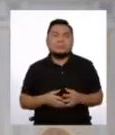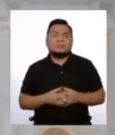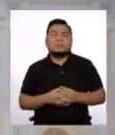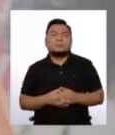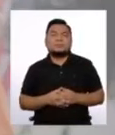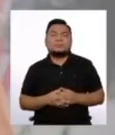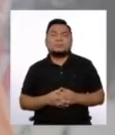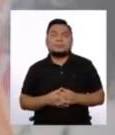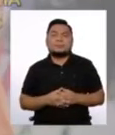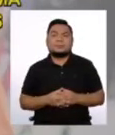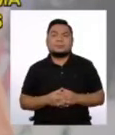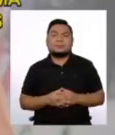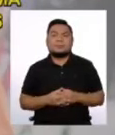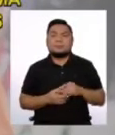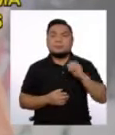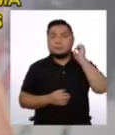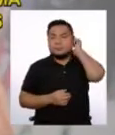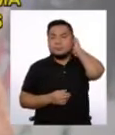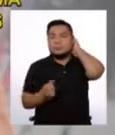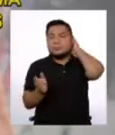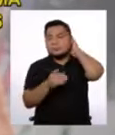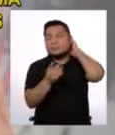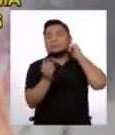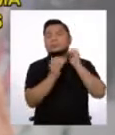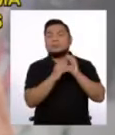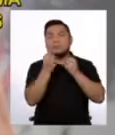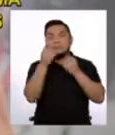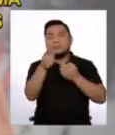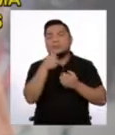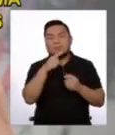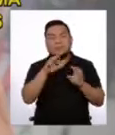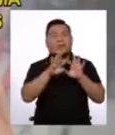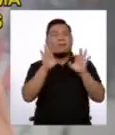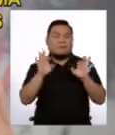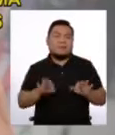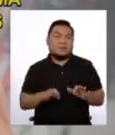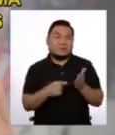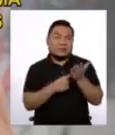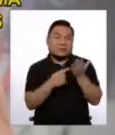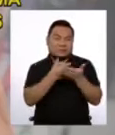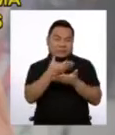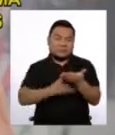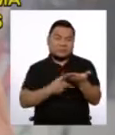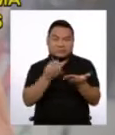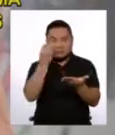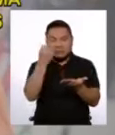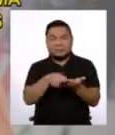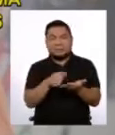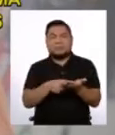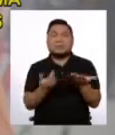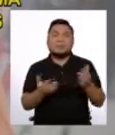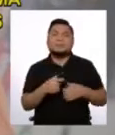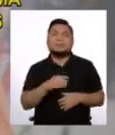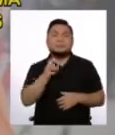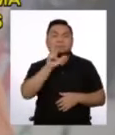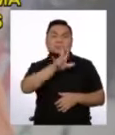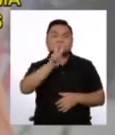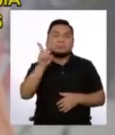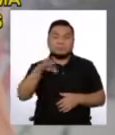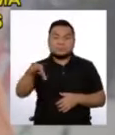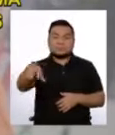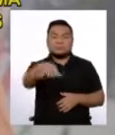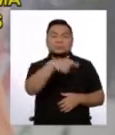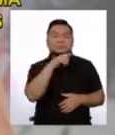Más cifras, más cifras. Bueno, esta es la ficha técnica, ¿no? Son 32 distritos de Lima,